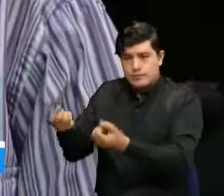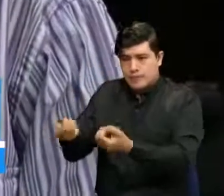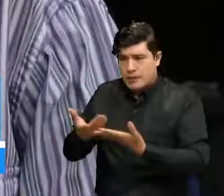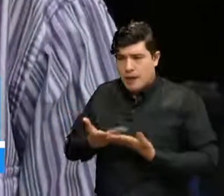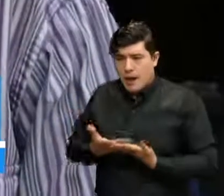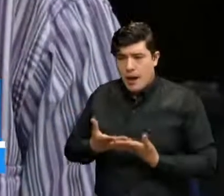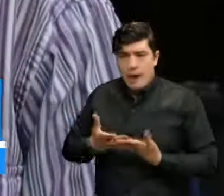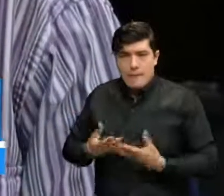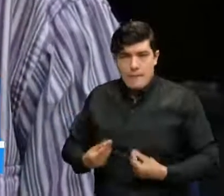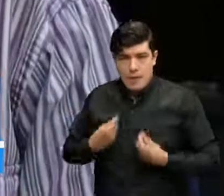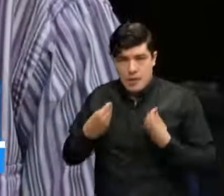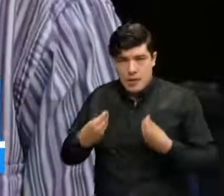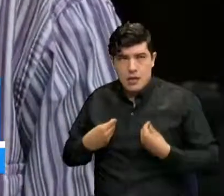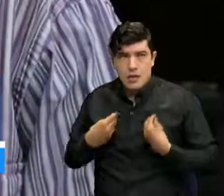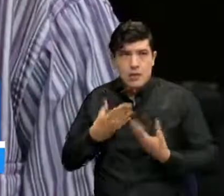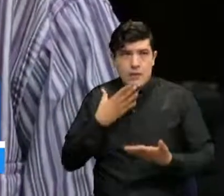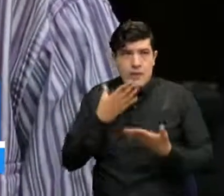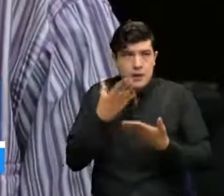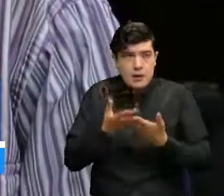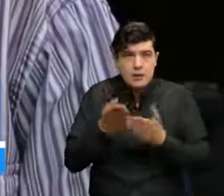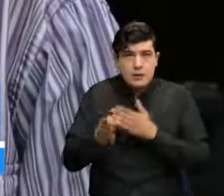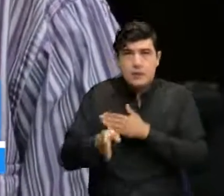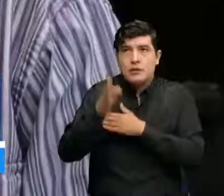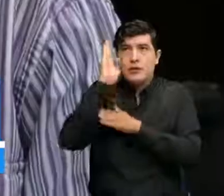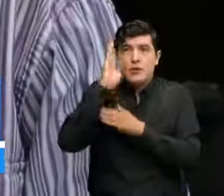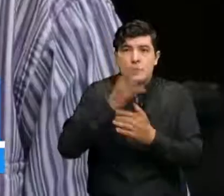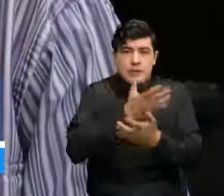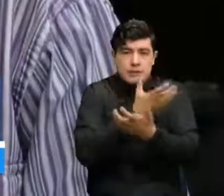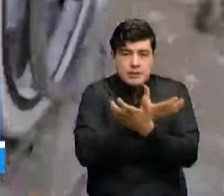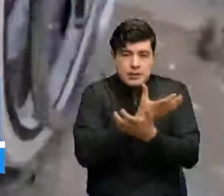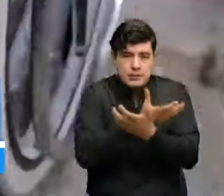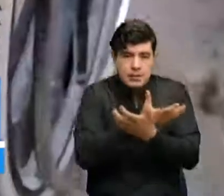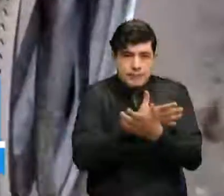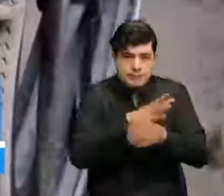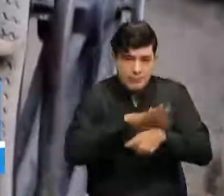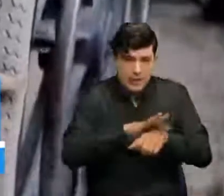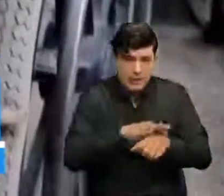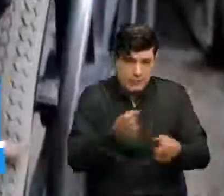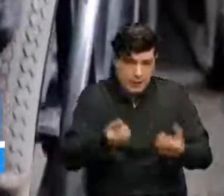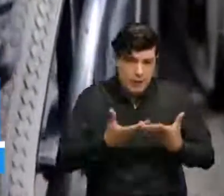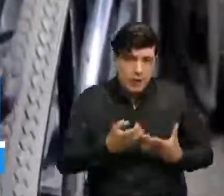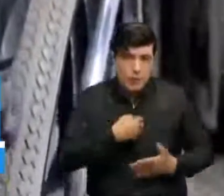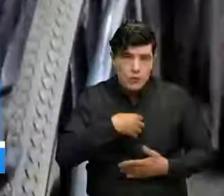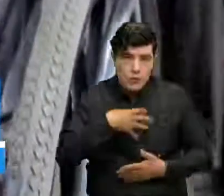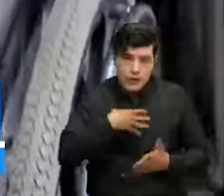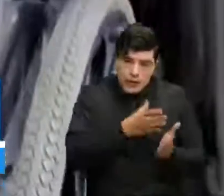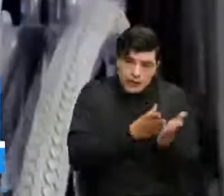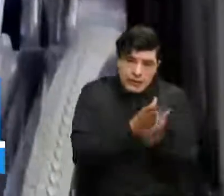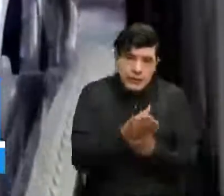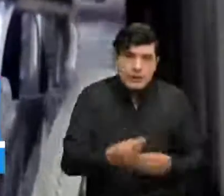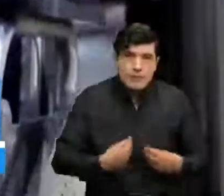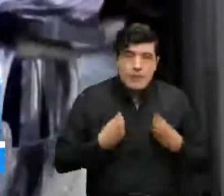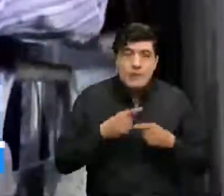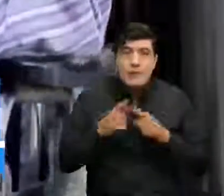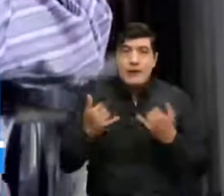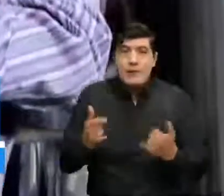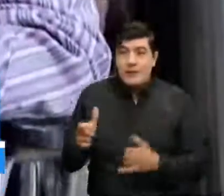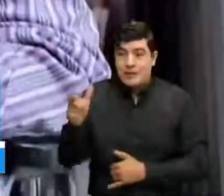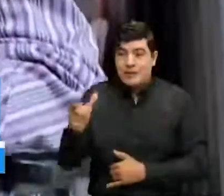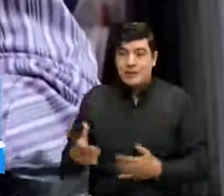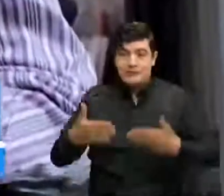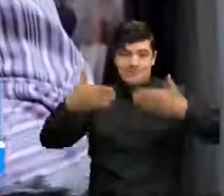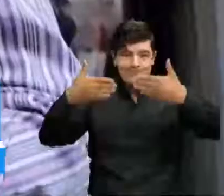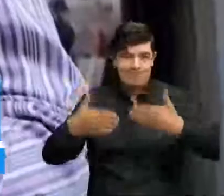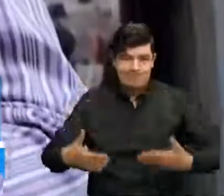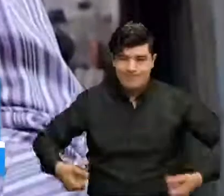ciencia médica que me dio la oportunidad de vivir de nuevo. Sin embargo, su incapacidad no es impedimento para seguir ayudando